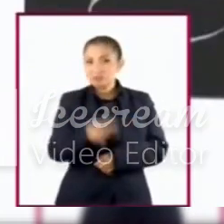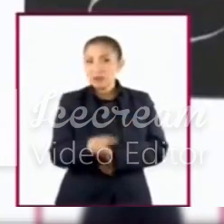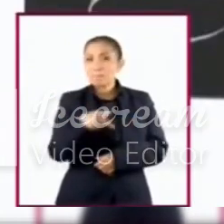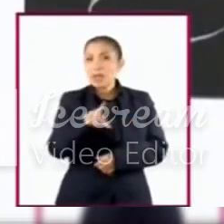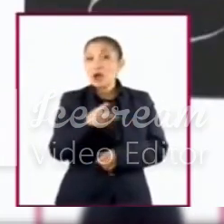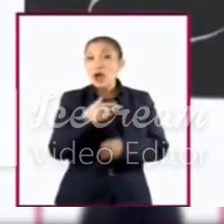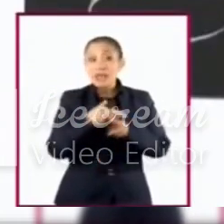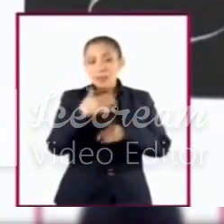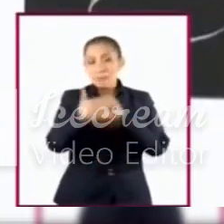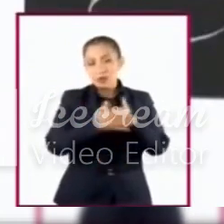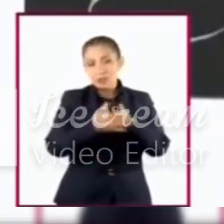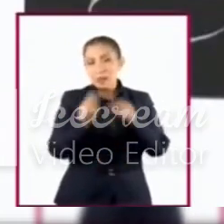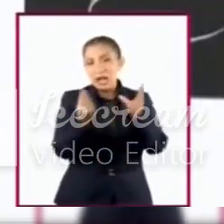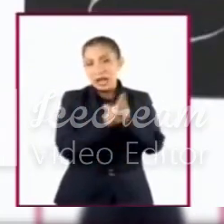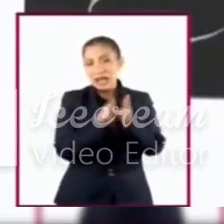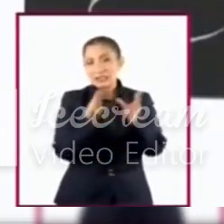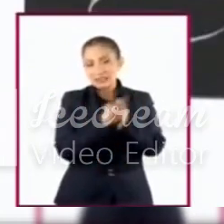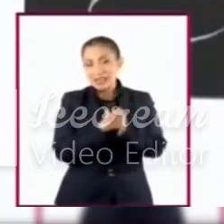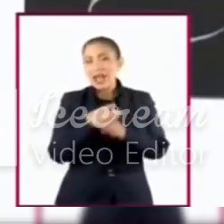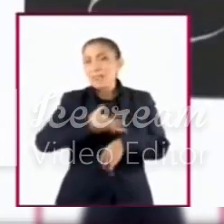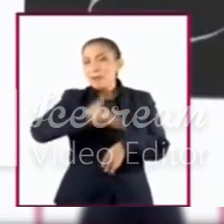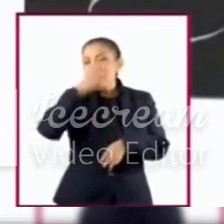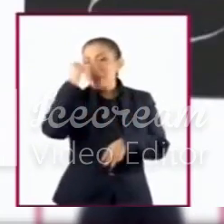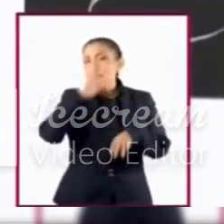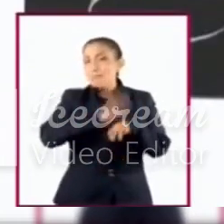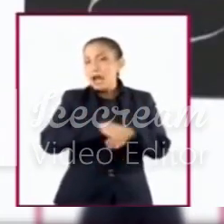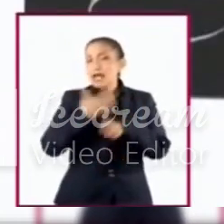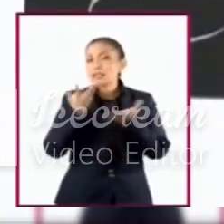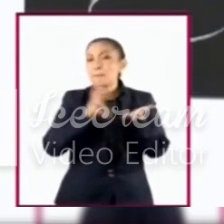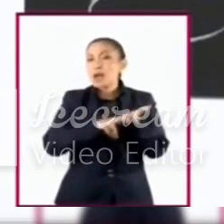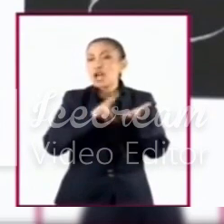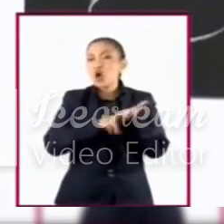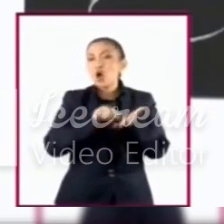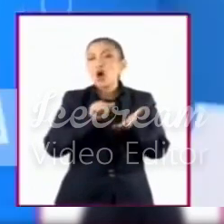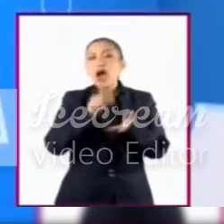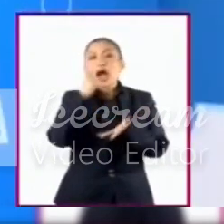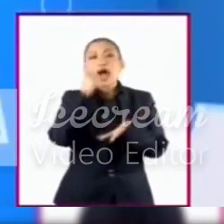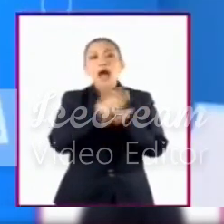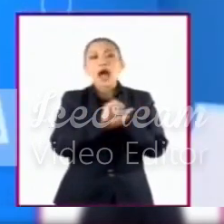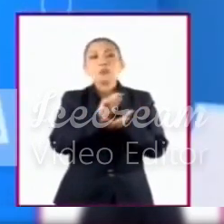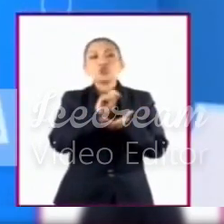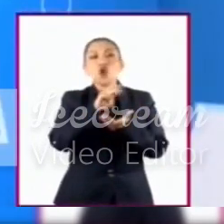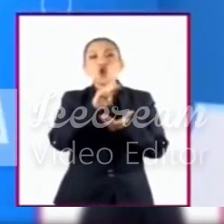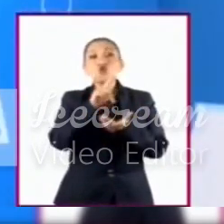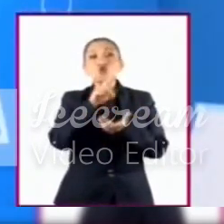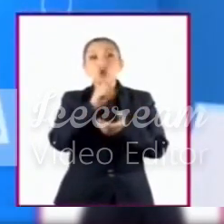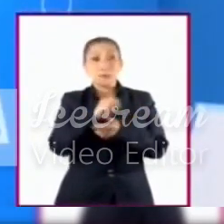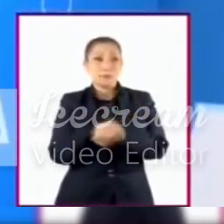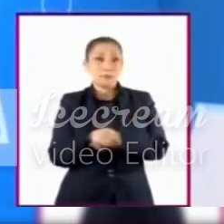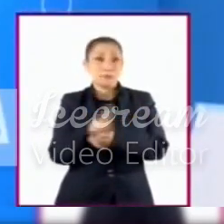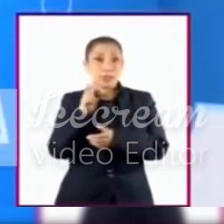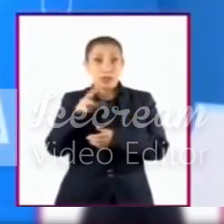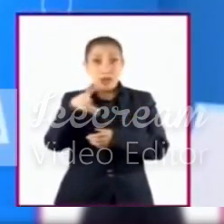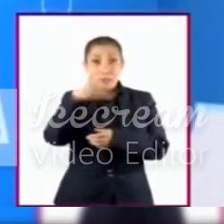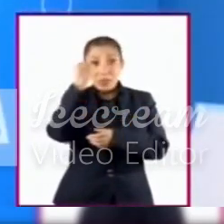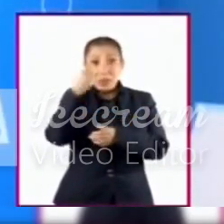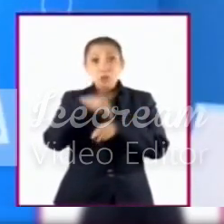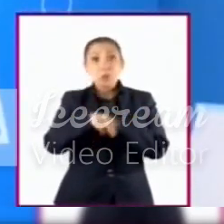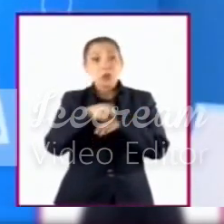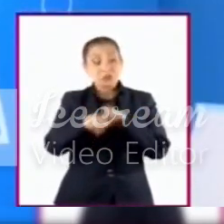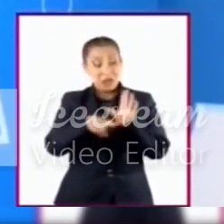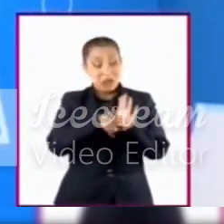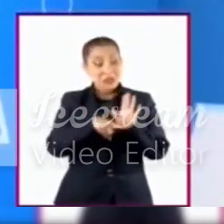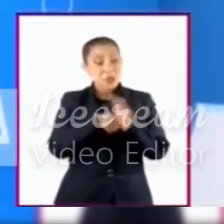pero será hasta la próxima lección que aprenderemos más sobre el valor absoluto. Vaya que hemos aprendido sobre los